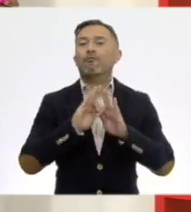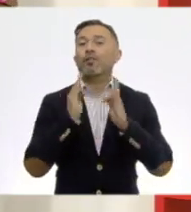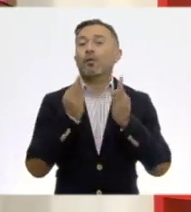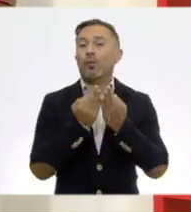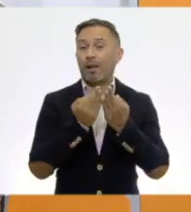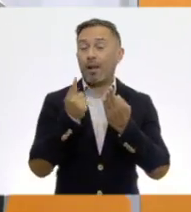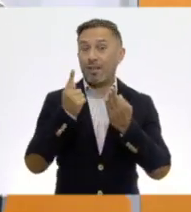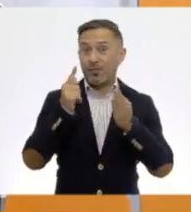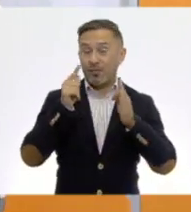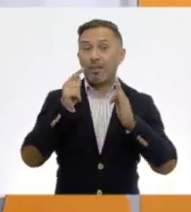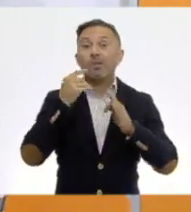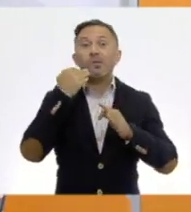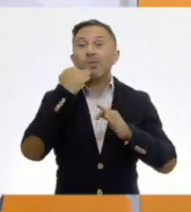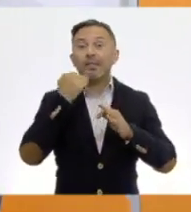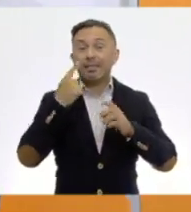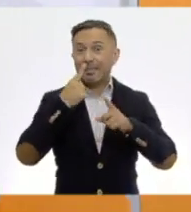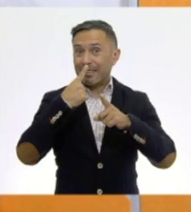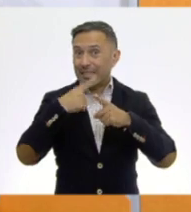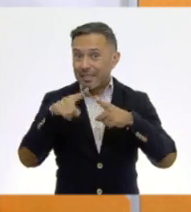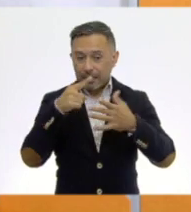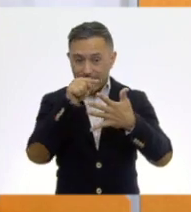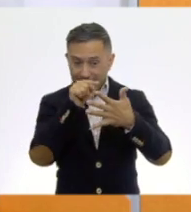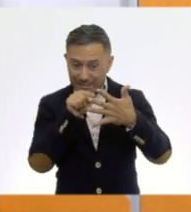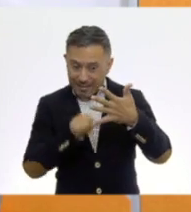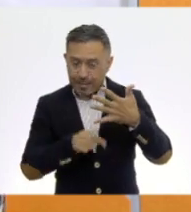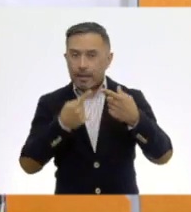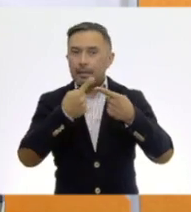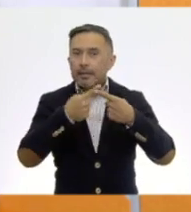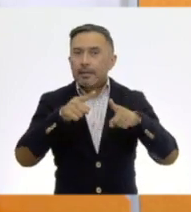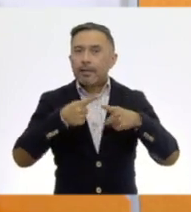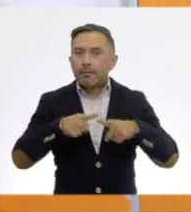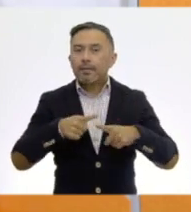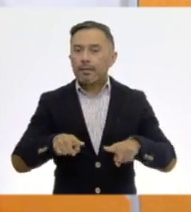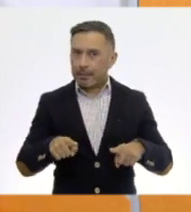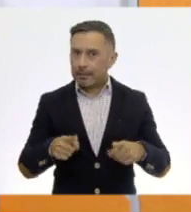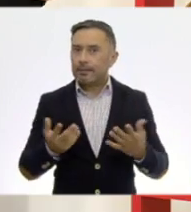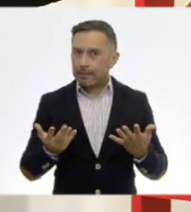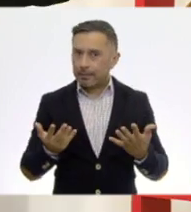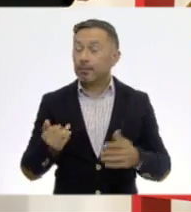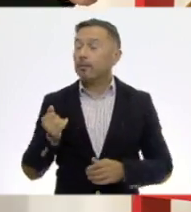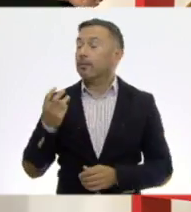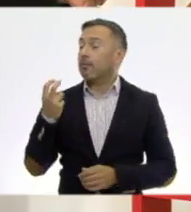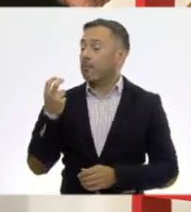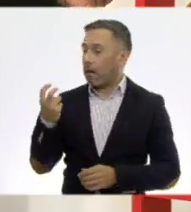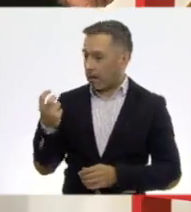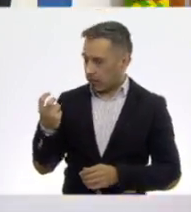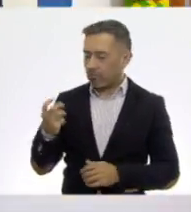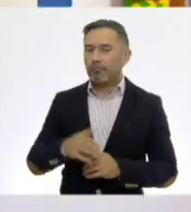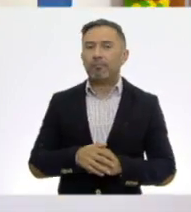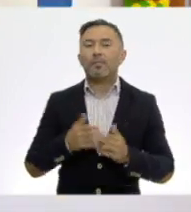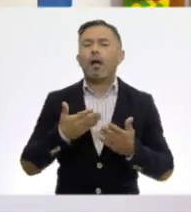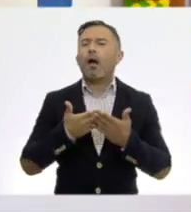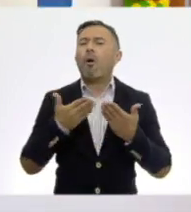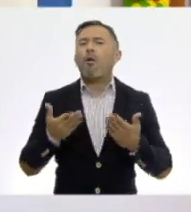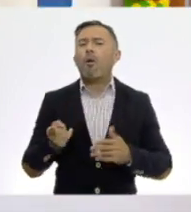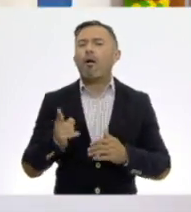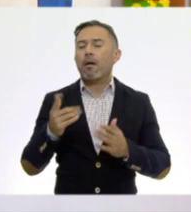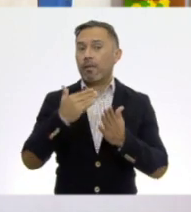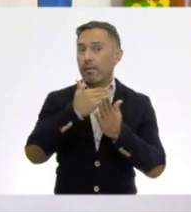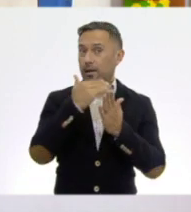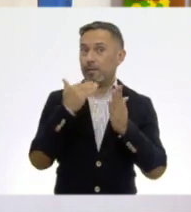geométrica con las aristas diferentes o longitudes diferentes. Así es, vamos a pegar entonces sus características